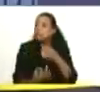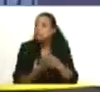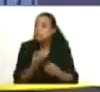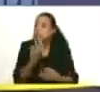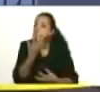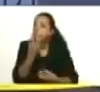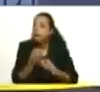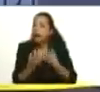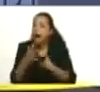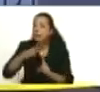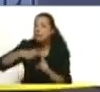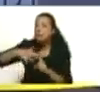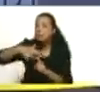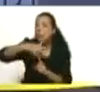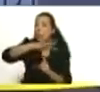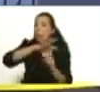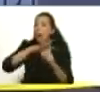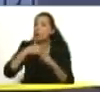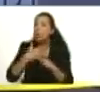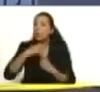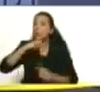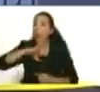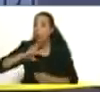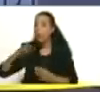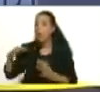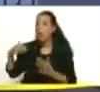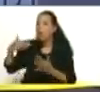todas las condiciones históricas,